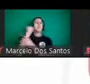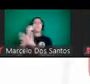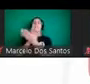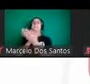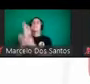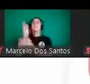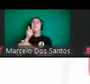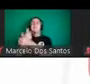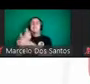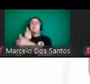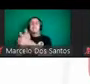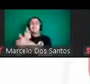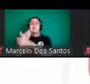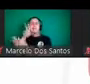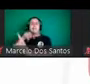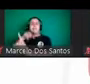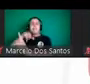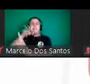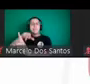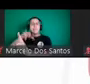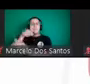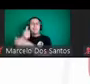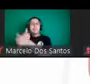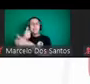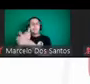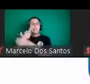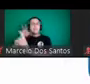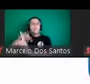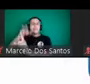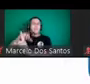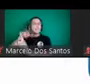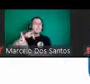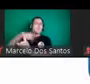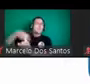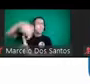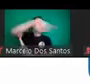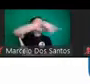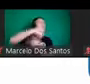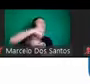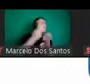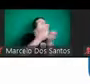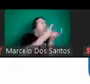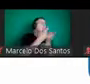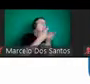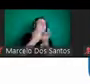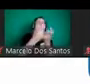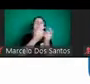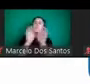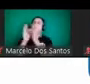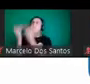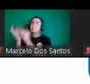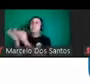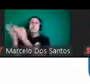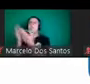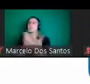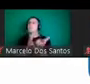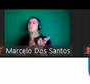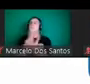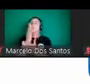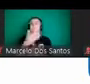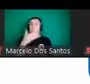se converse con los actores involucrados y se pueda encontrar soluciones. Bueno, la verdad que